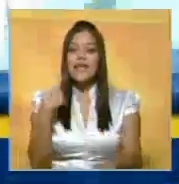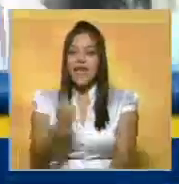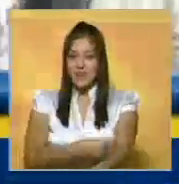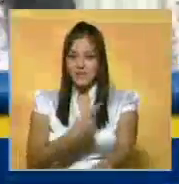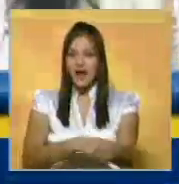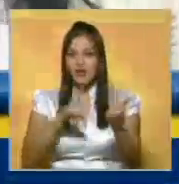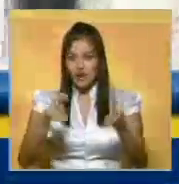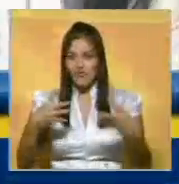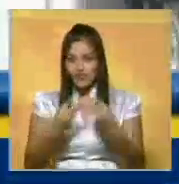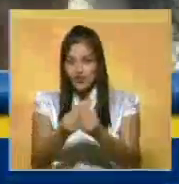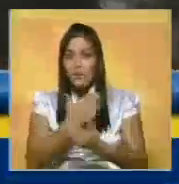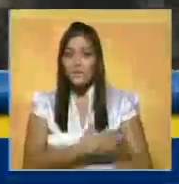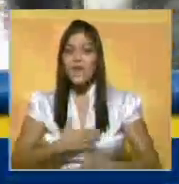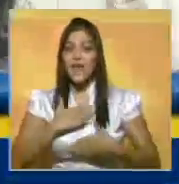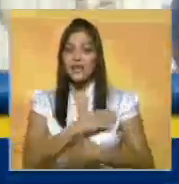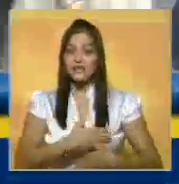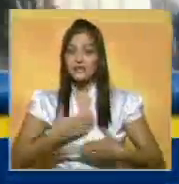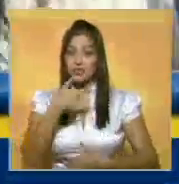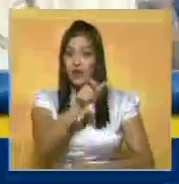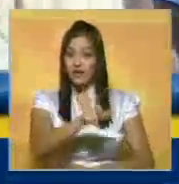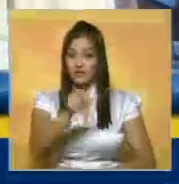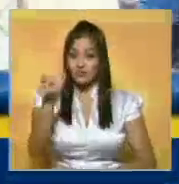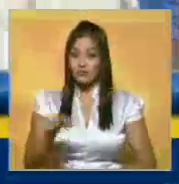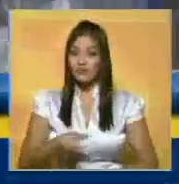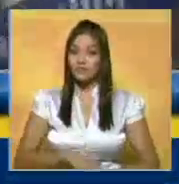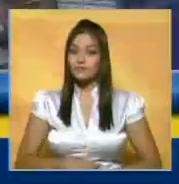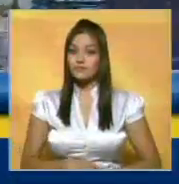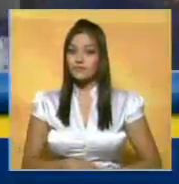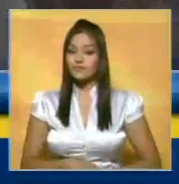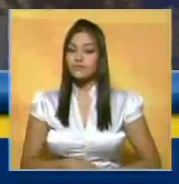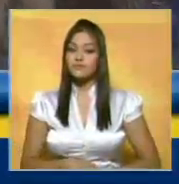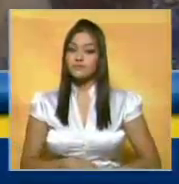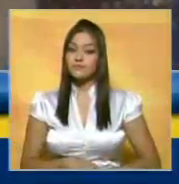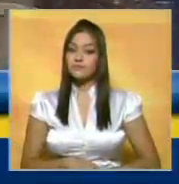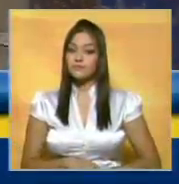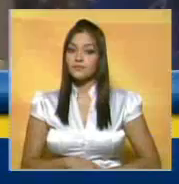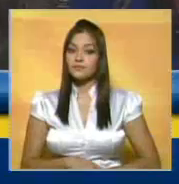Francisca para un mayor bienestar de los pueblos.